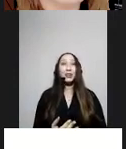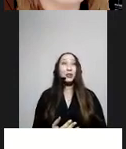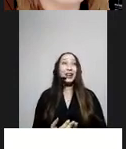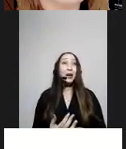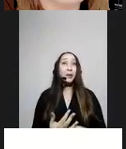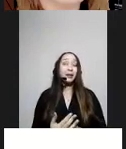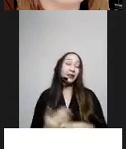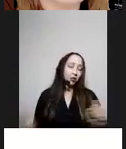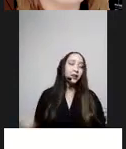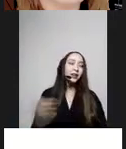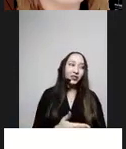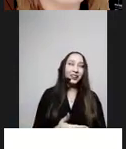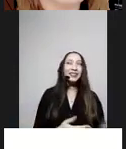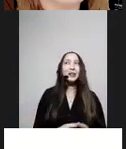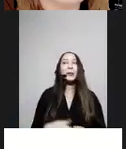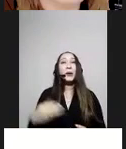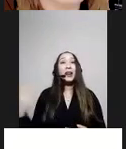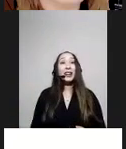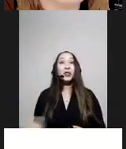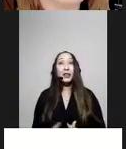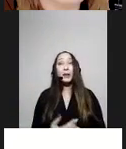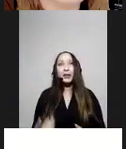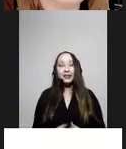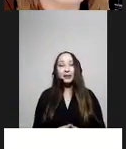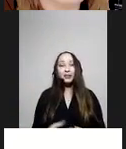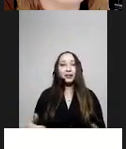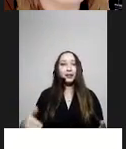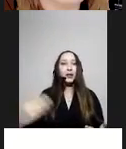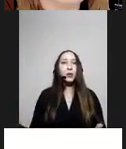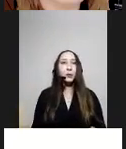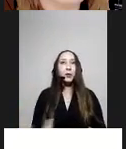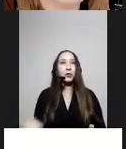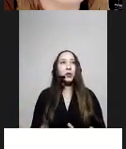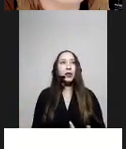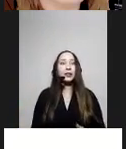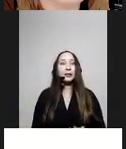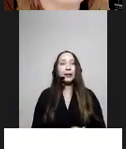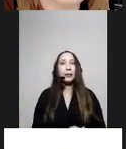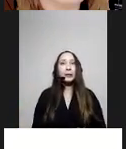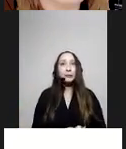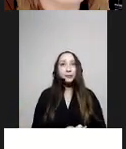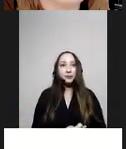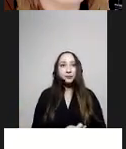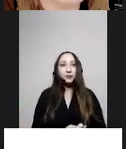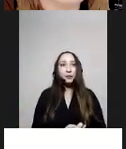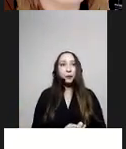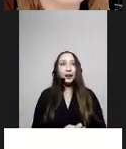la sociedad, esto fue en Occidente, pero la sociedad japonesa, si me ayudas Rocío con la siguiente lámina,